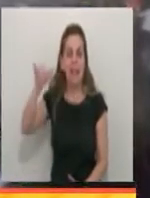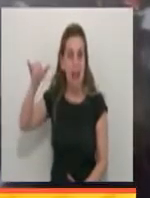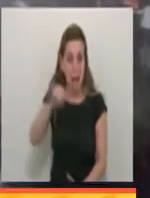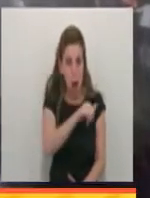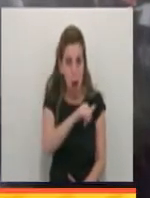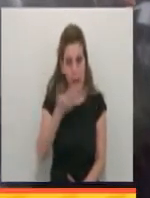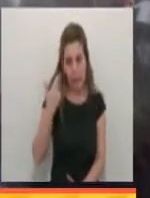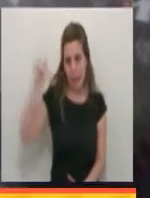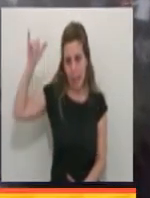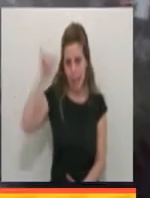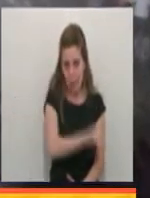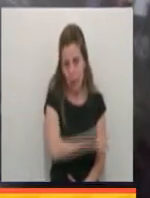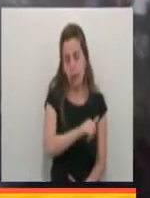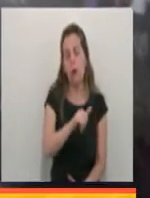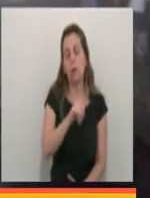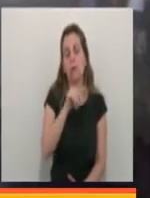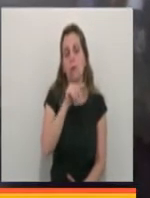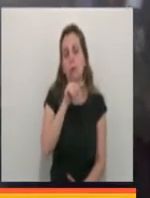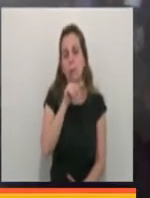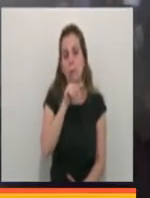jumbo chiquito, que ha sido